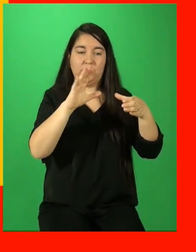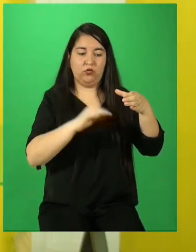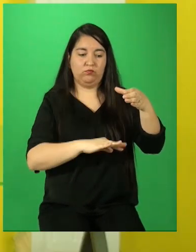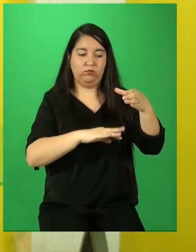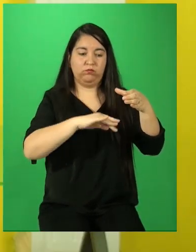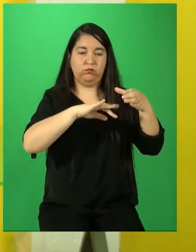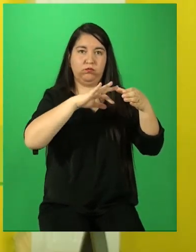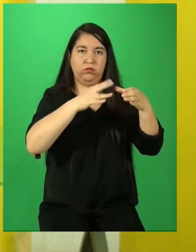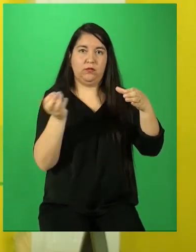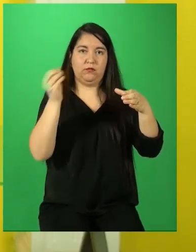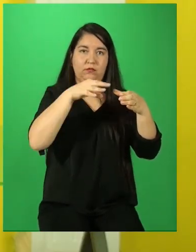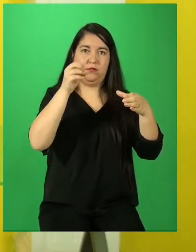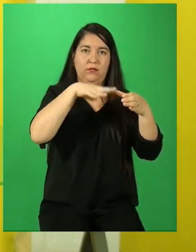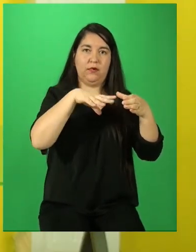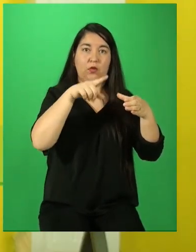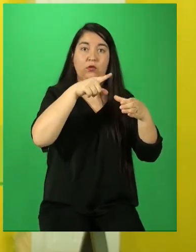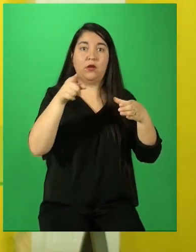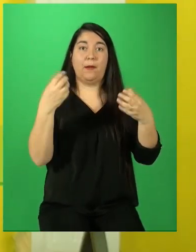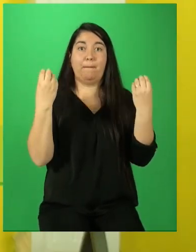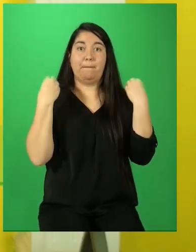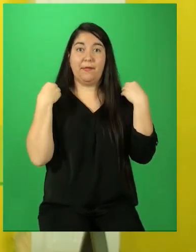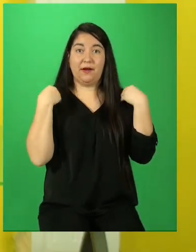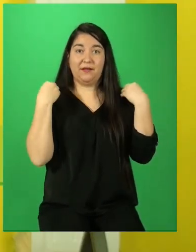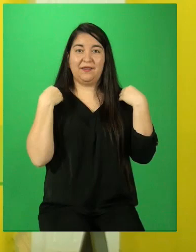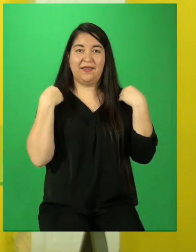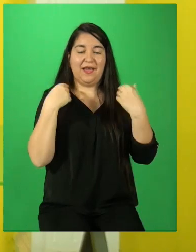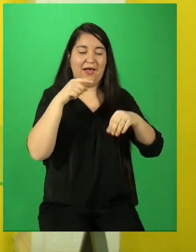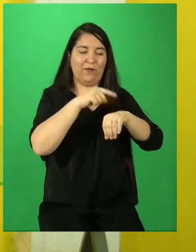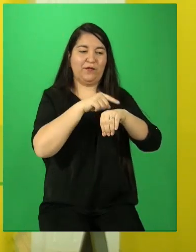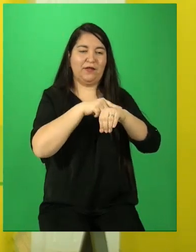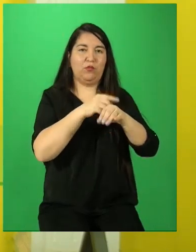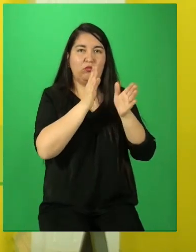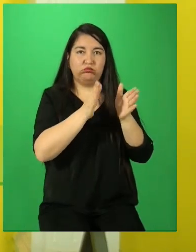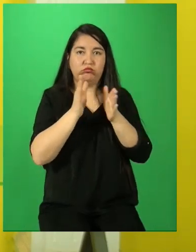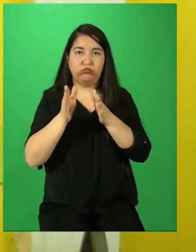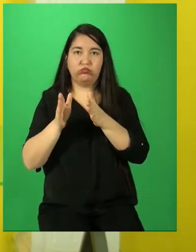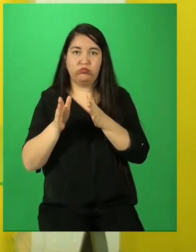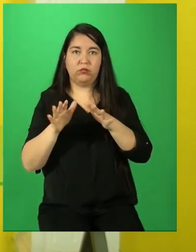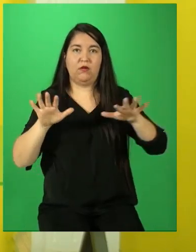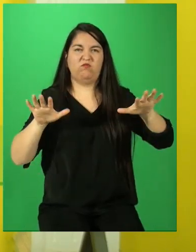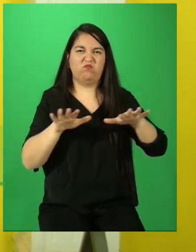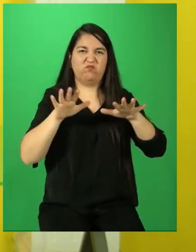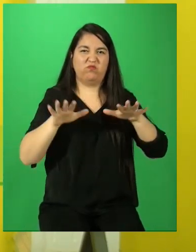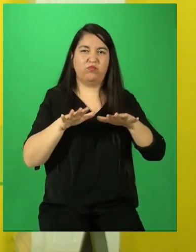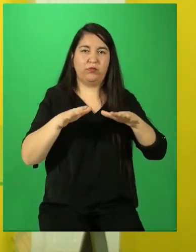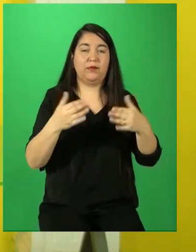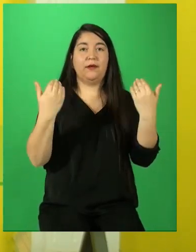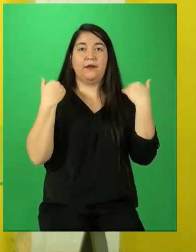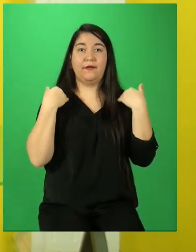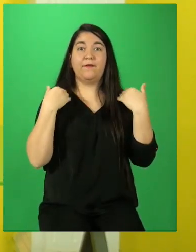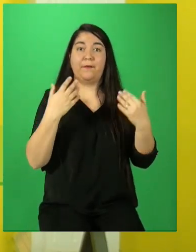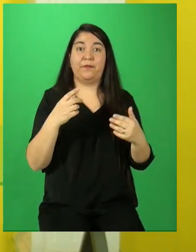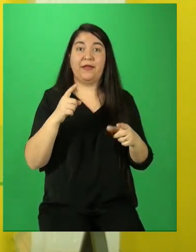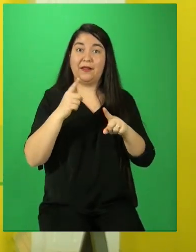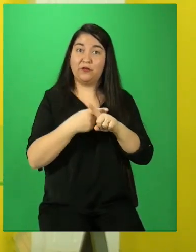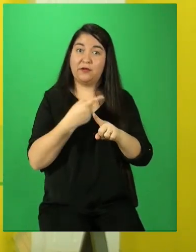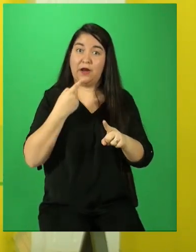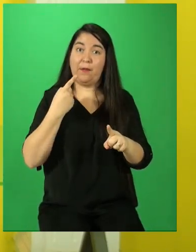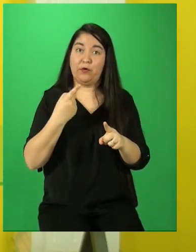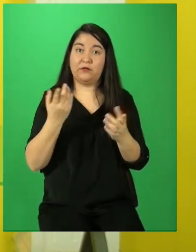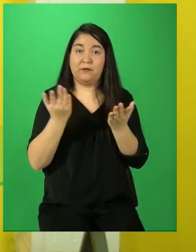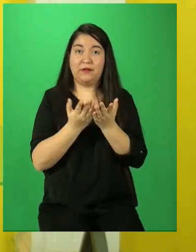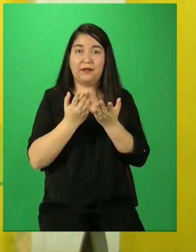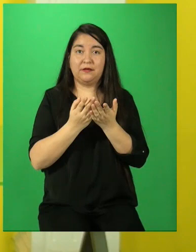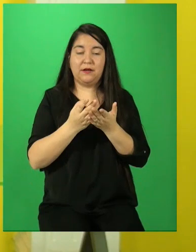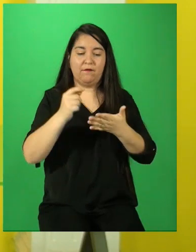solución. Con práctica y con su tiempo suficiente van a poder hacer este ejercicio. Y la próxima clase vamos a